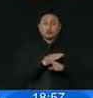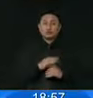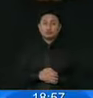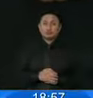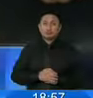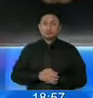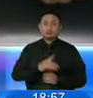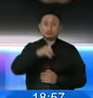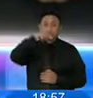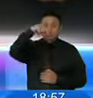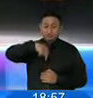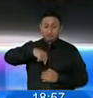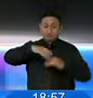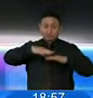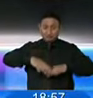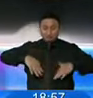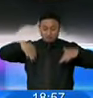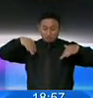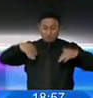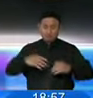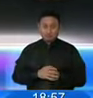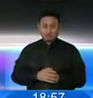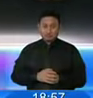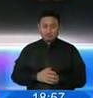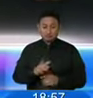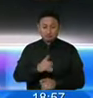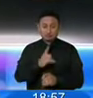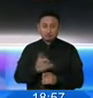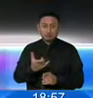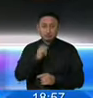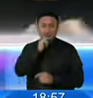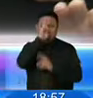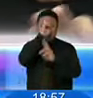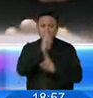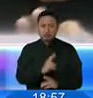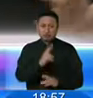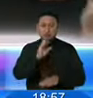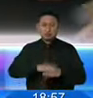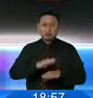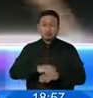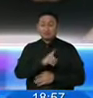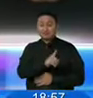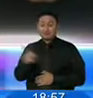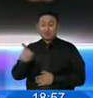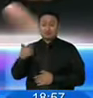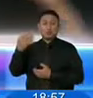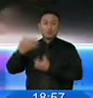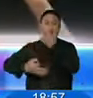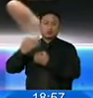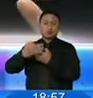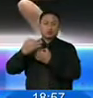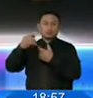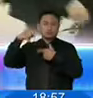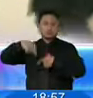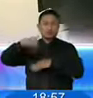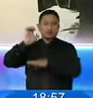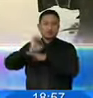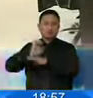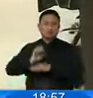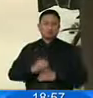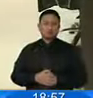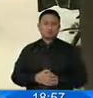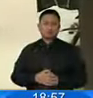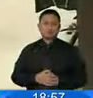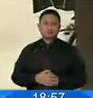sala ha sido precisamente vulnerada por quienes dirigen la justicia en este país. Con